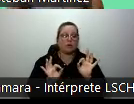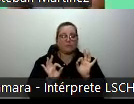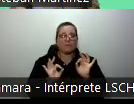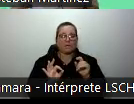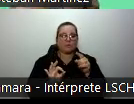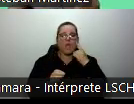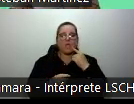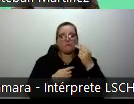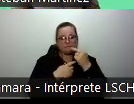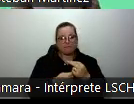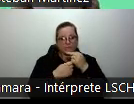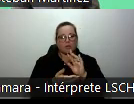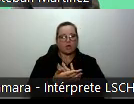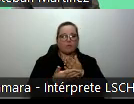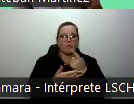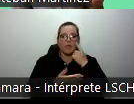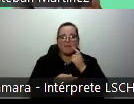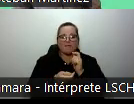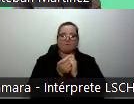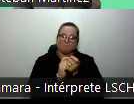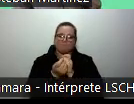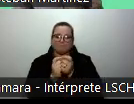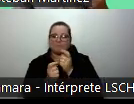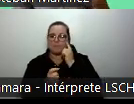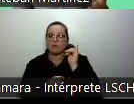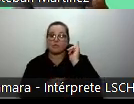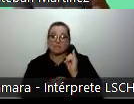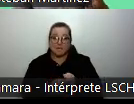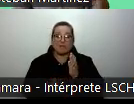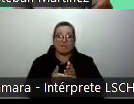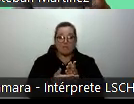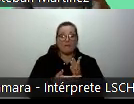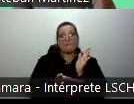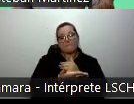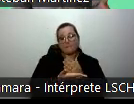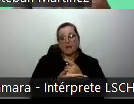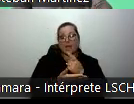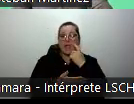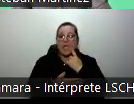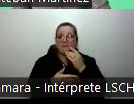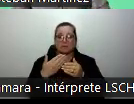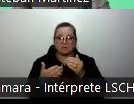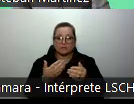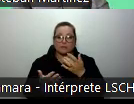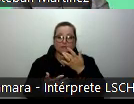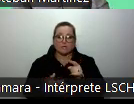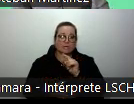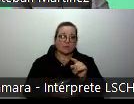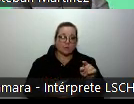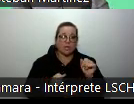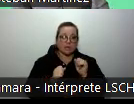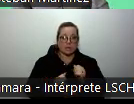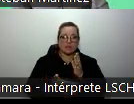monitorear tienes que hacer seguimiento tienes que seguir Ajustando pero siempre con un plan un plan simple que de seguir porque sí o sí lo vas a tener que